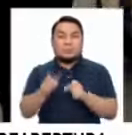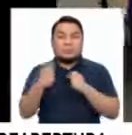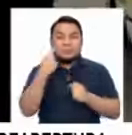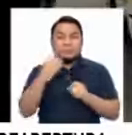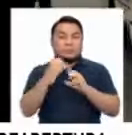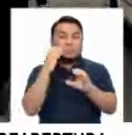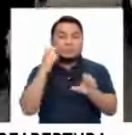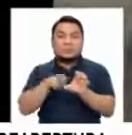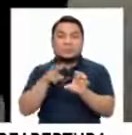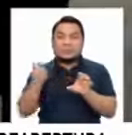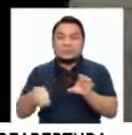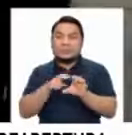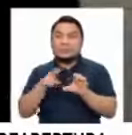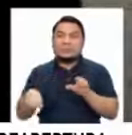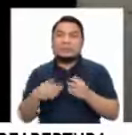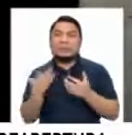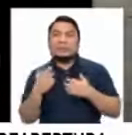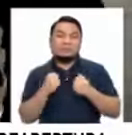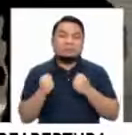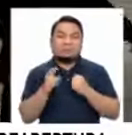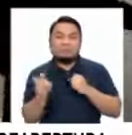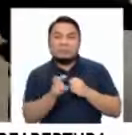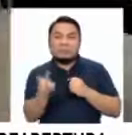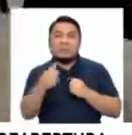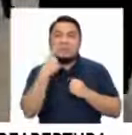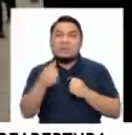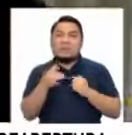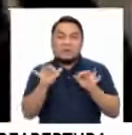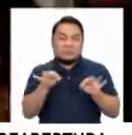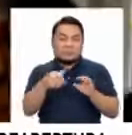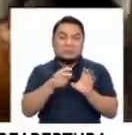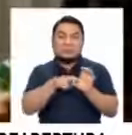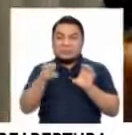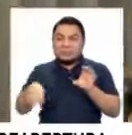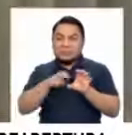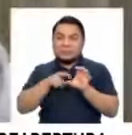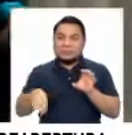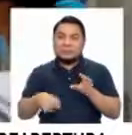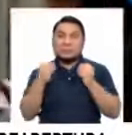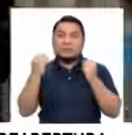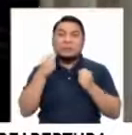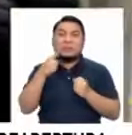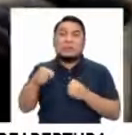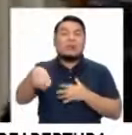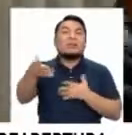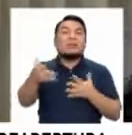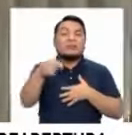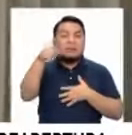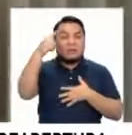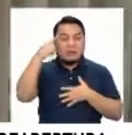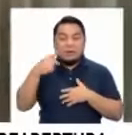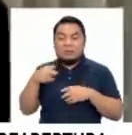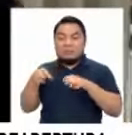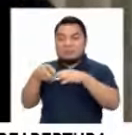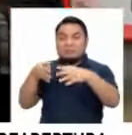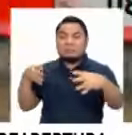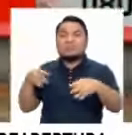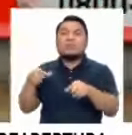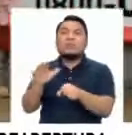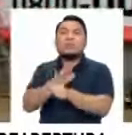transporte público tenían que abordar y descender en plena pista debido a que el paradero se encontraba ocupado por